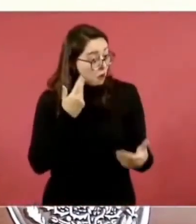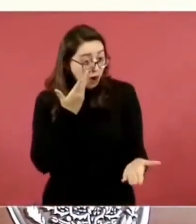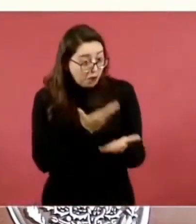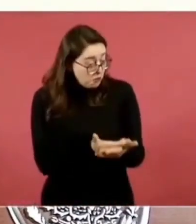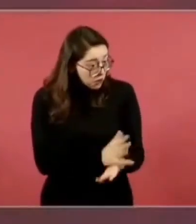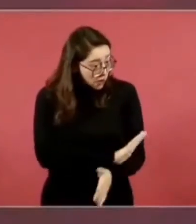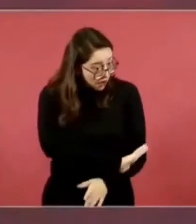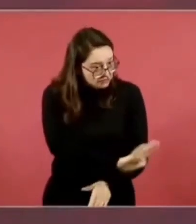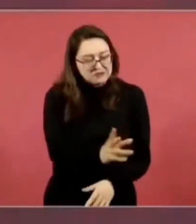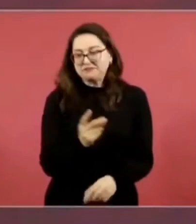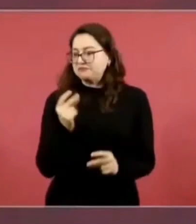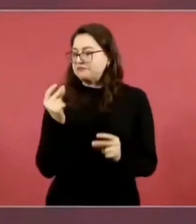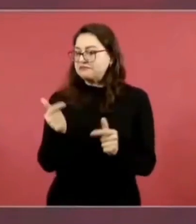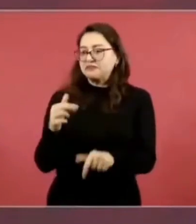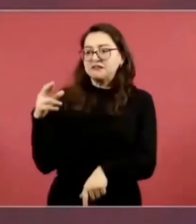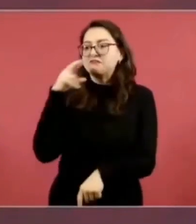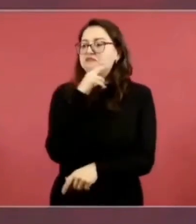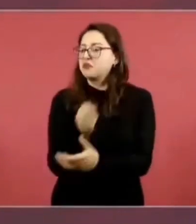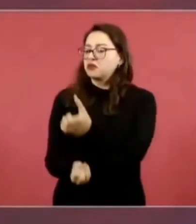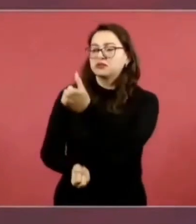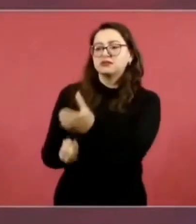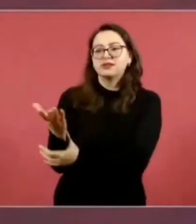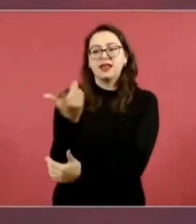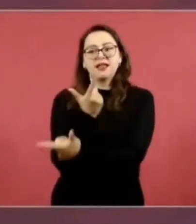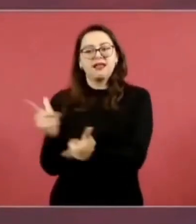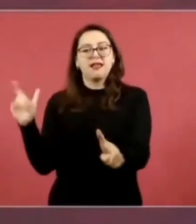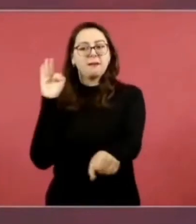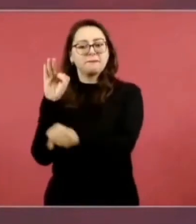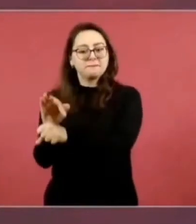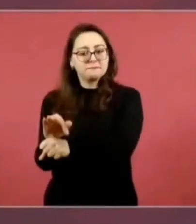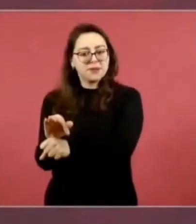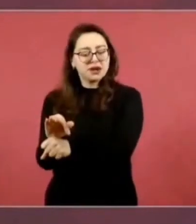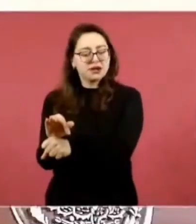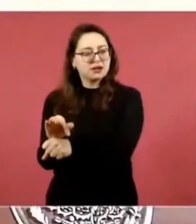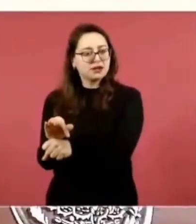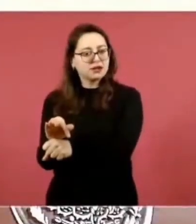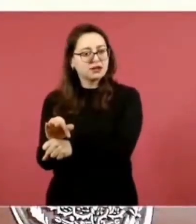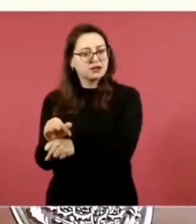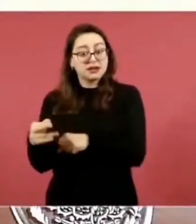libertad a esta persona, al primero.